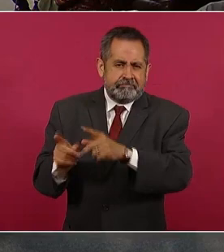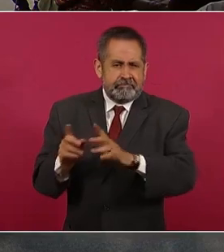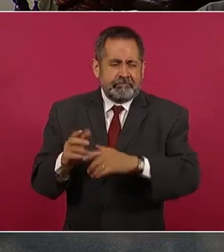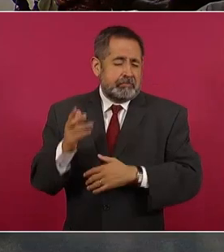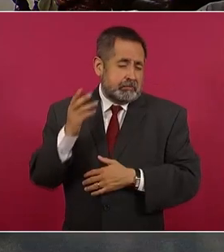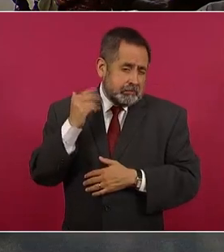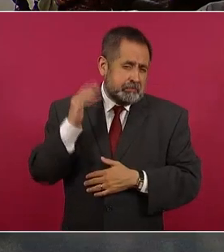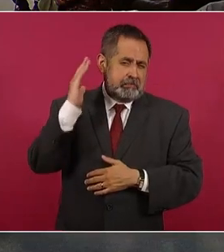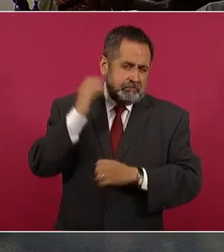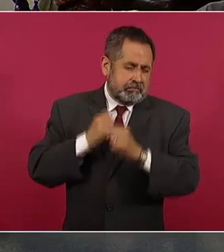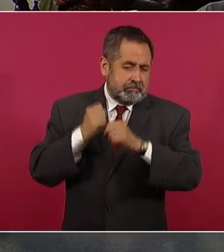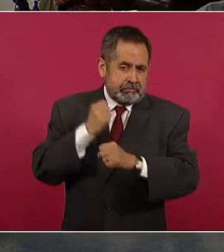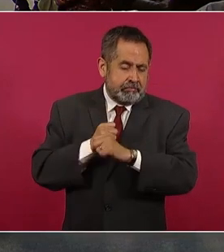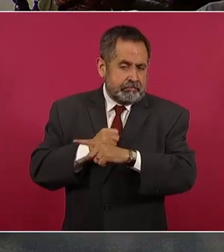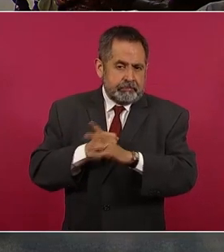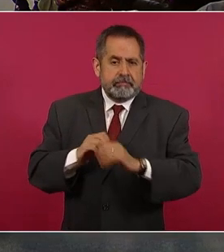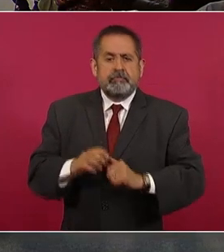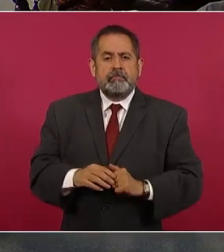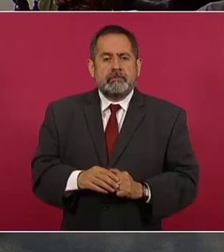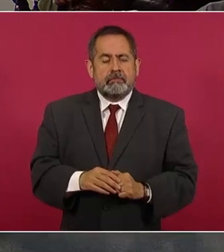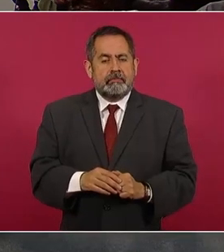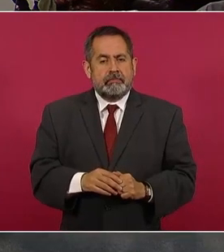hace algunos años,